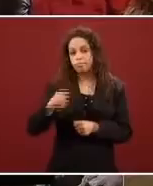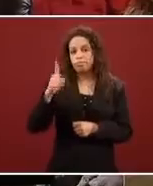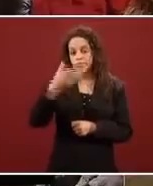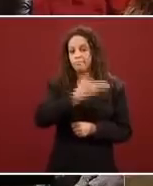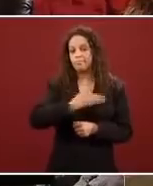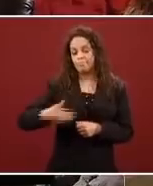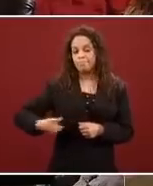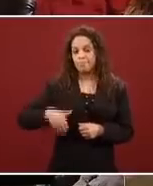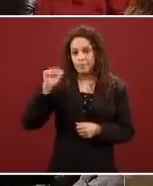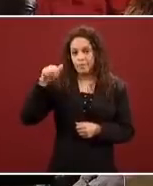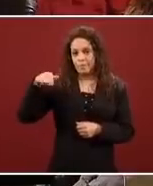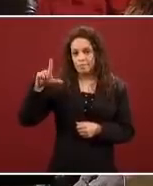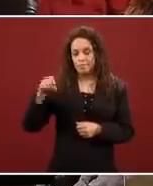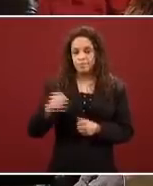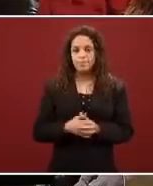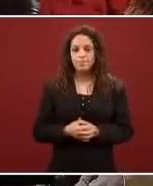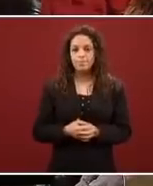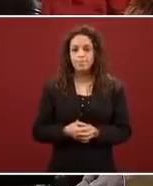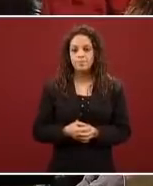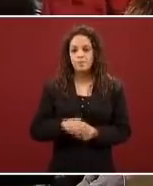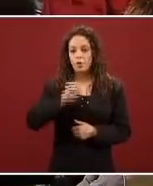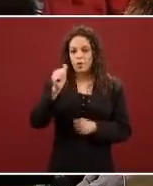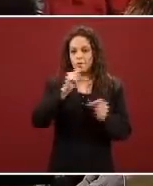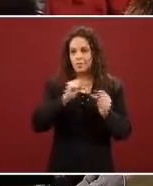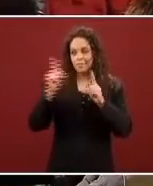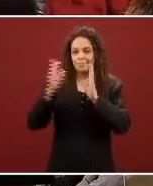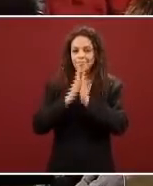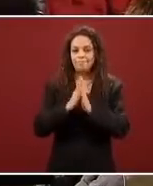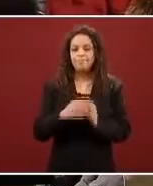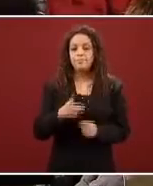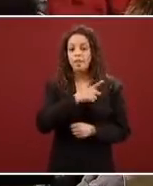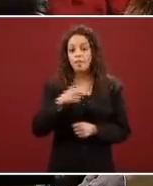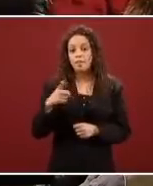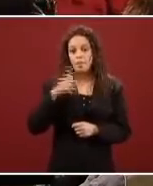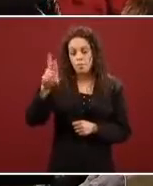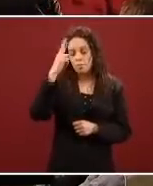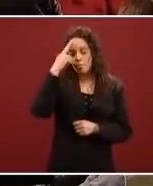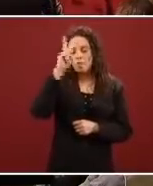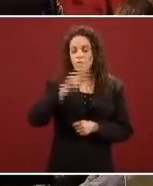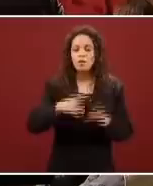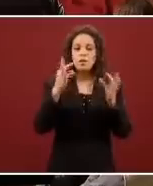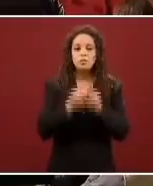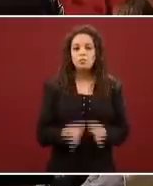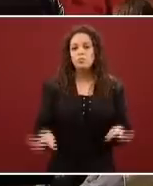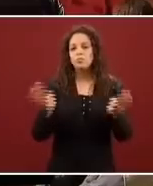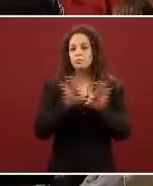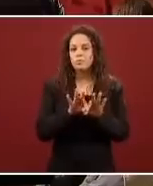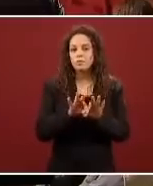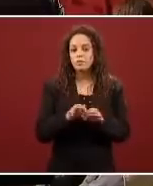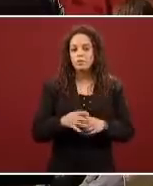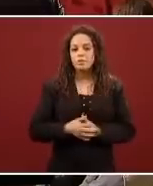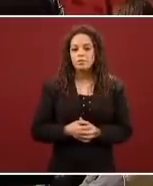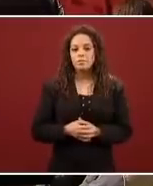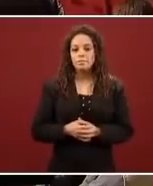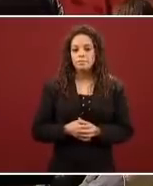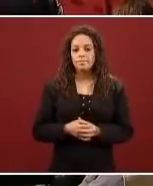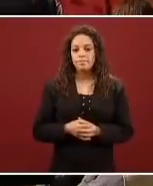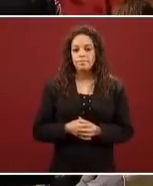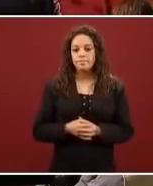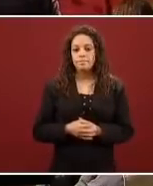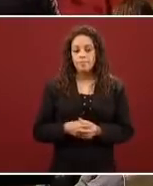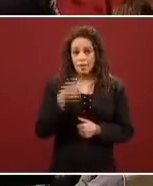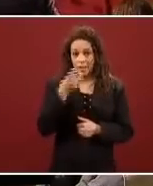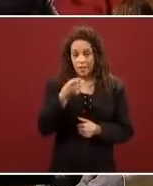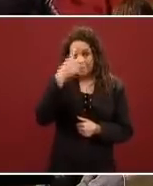favor. Hay que recordar, esto es súper, súper importante, esta medida es temporal, esta medida